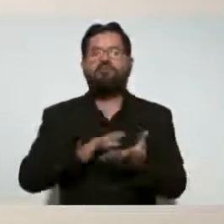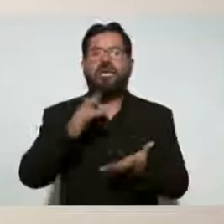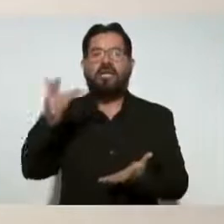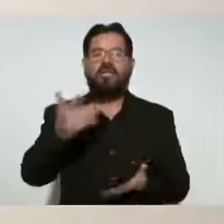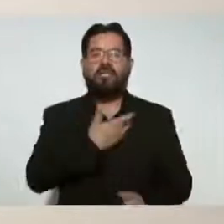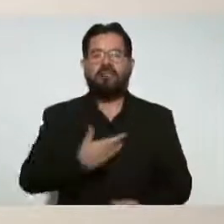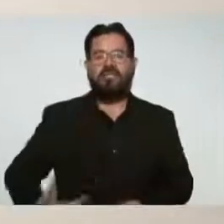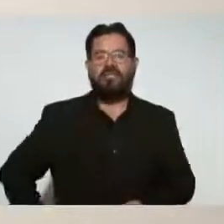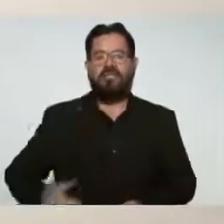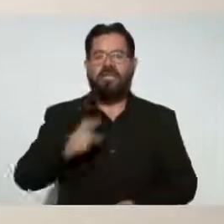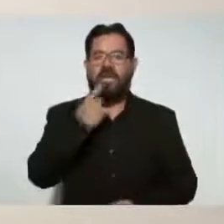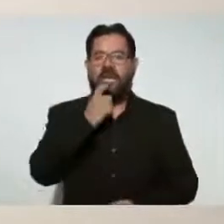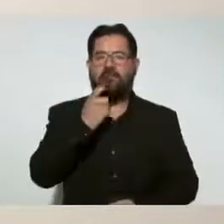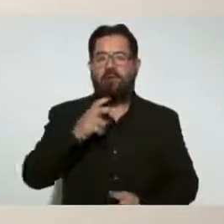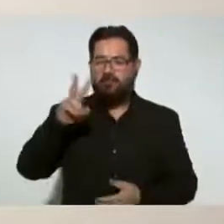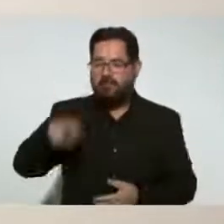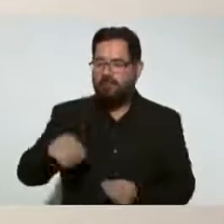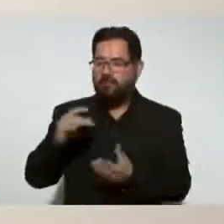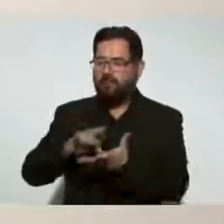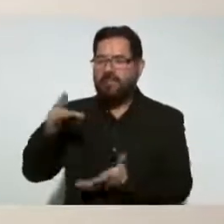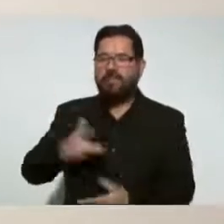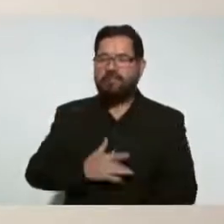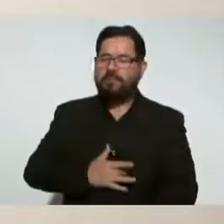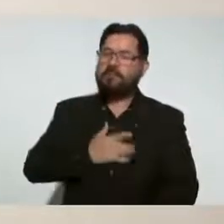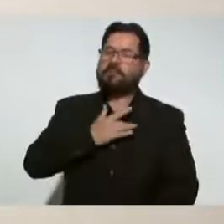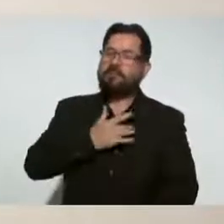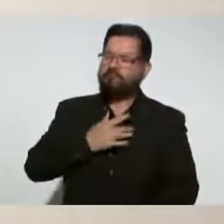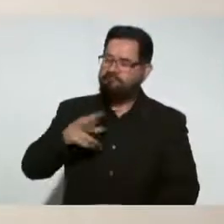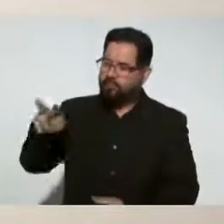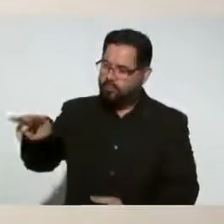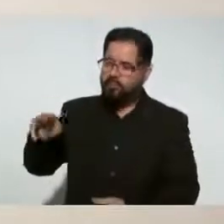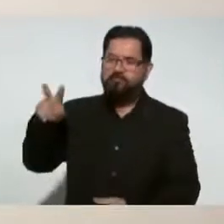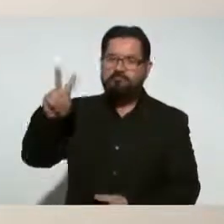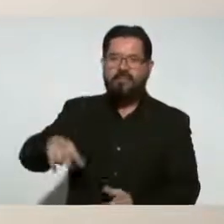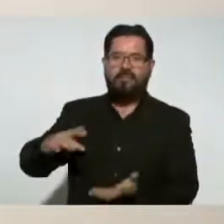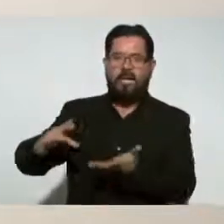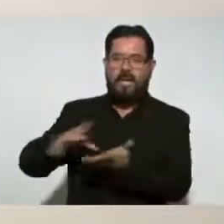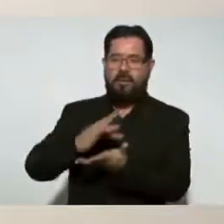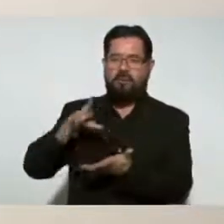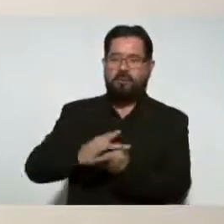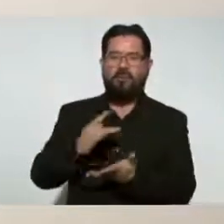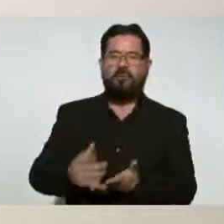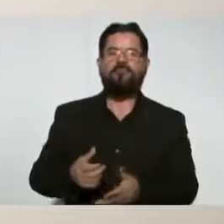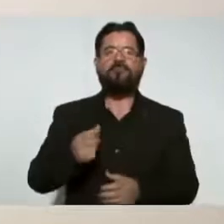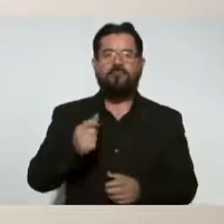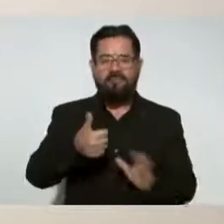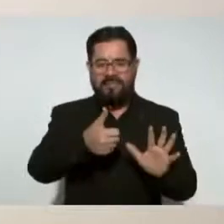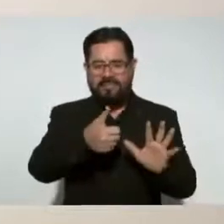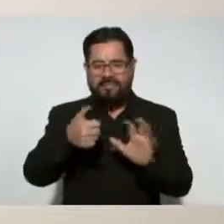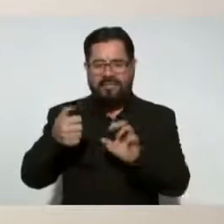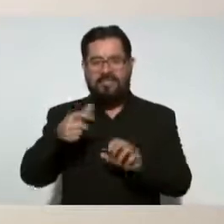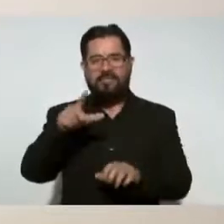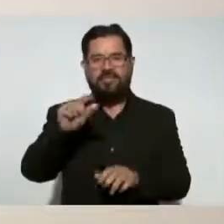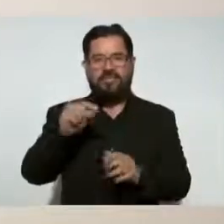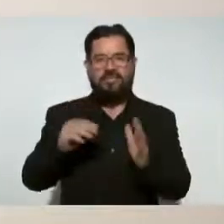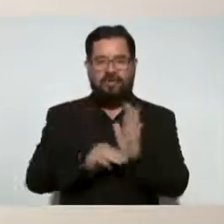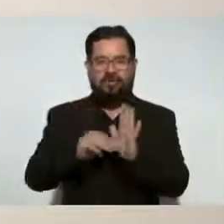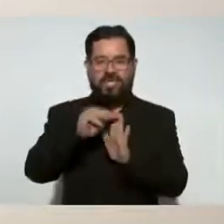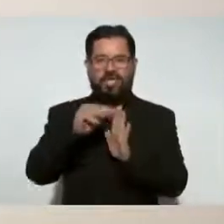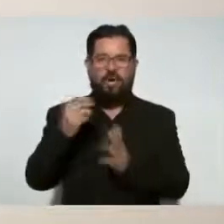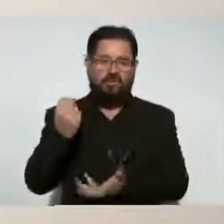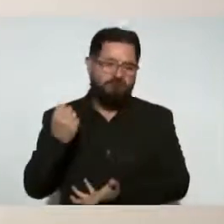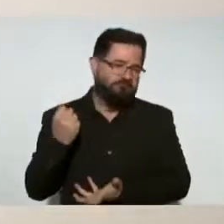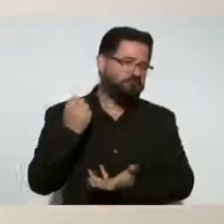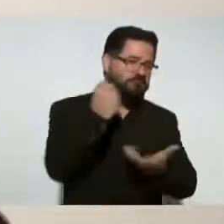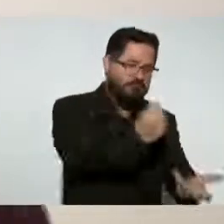presidente, muchas gracias. Aquí sabemos ser agradecidos por el apoyo brindado a este hospital. Son 670 millones que usted nos ha otorgado, que el